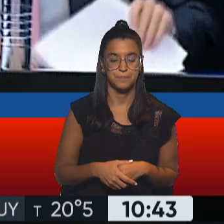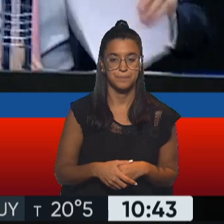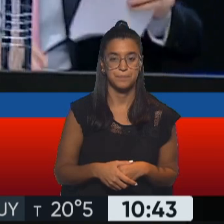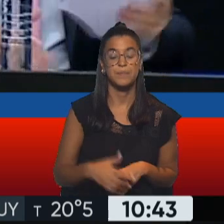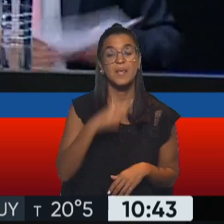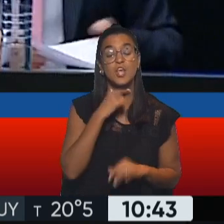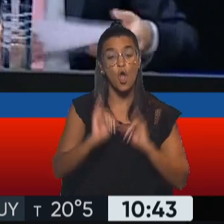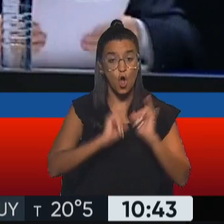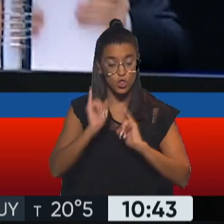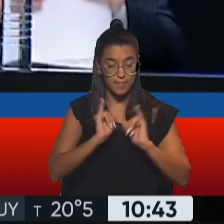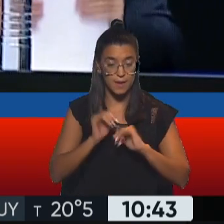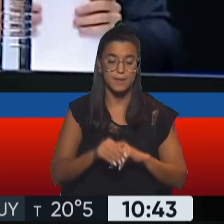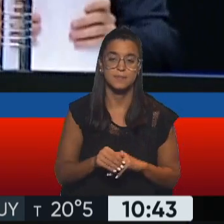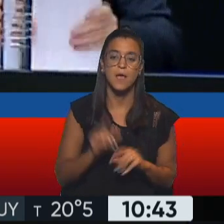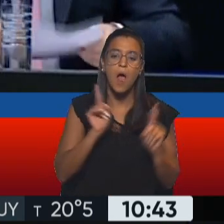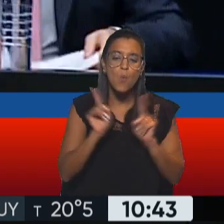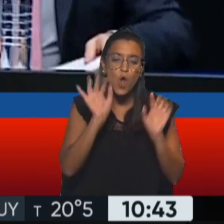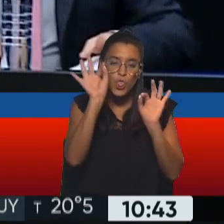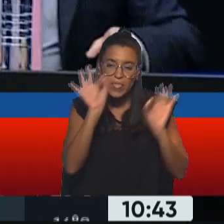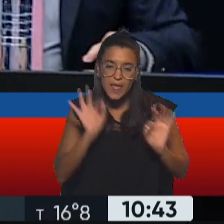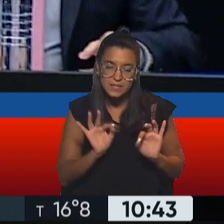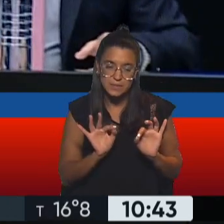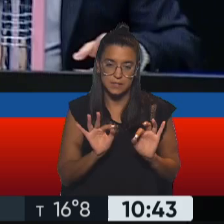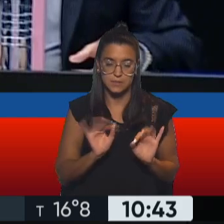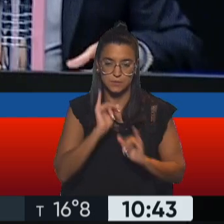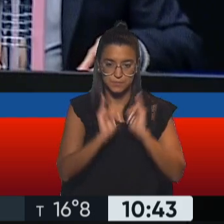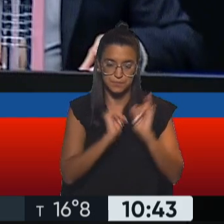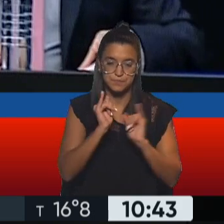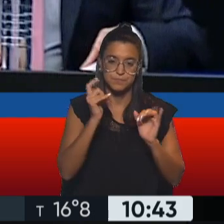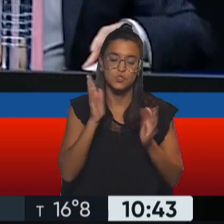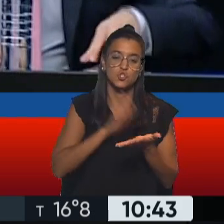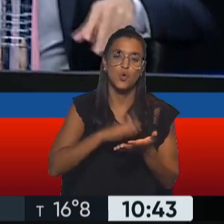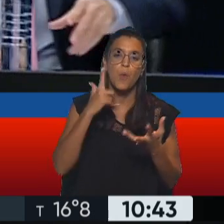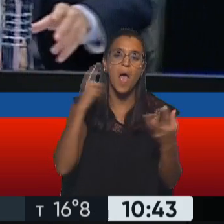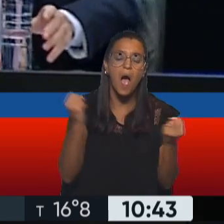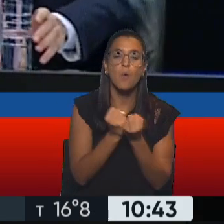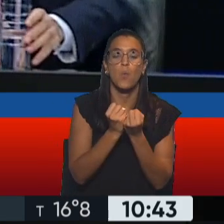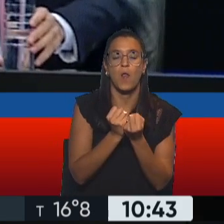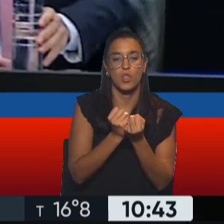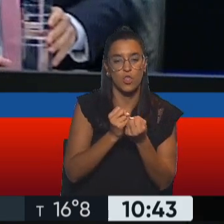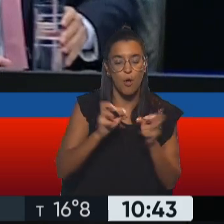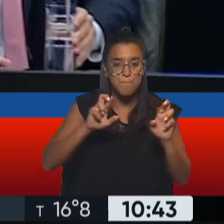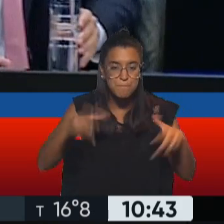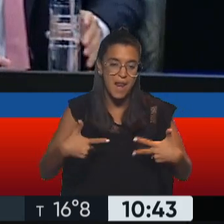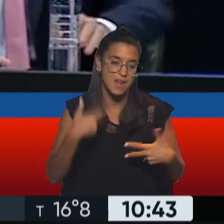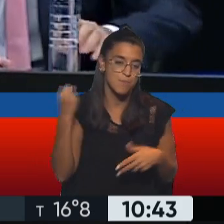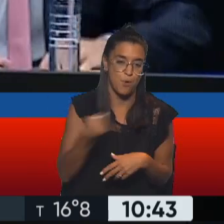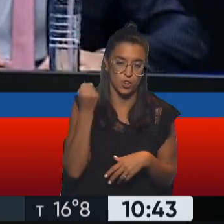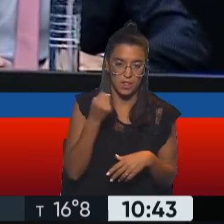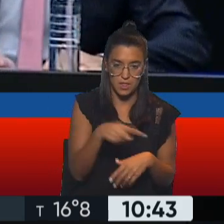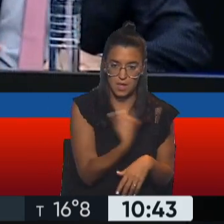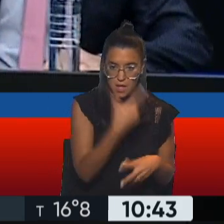Quiero contarles ciertos detalles del acuerdo sobre las políticas clave que hemos